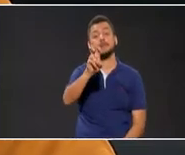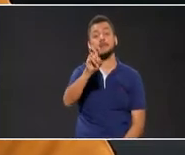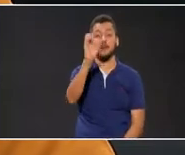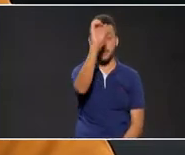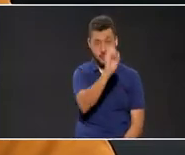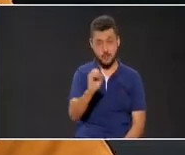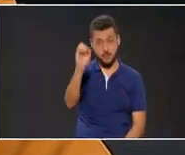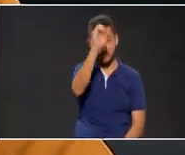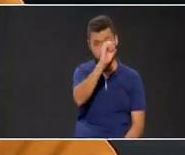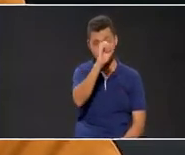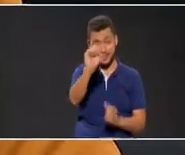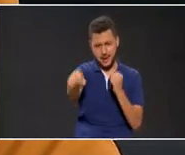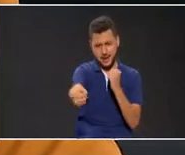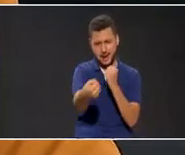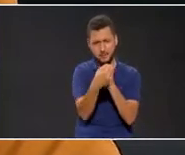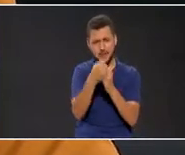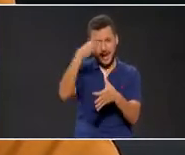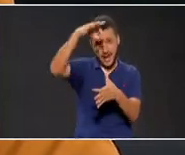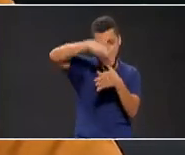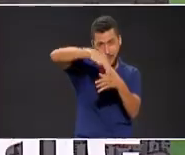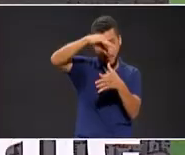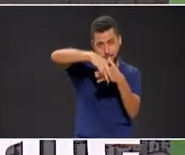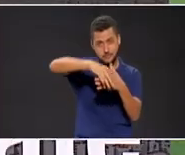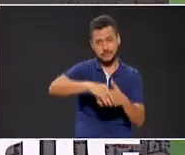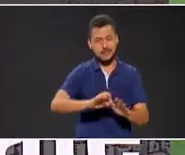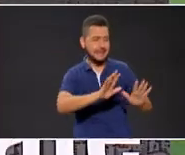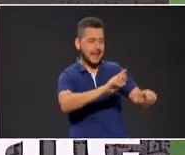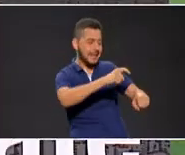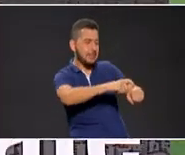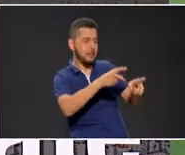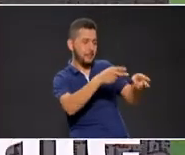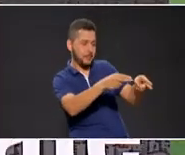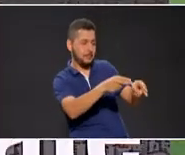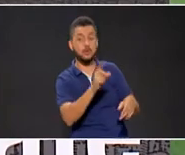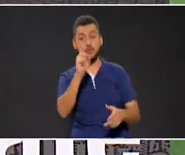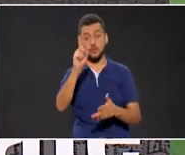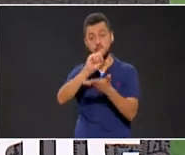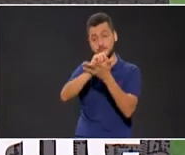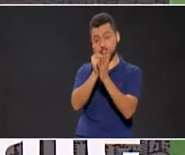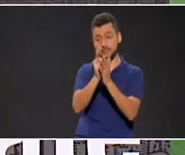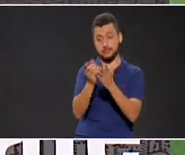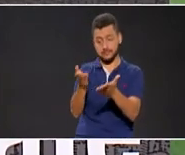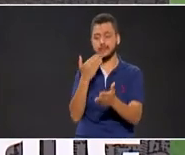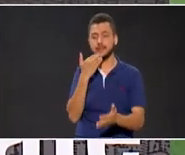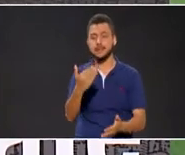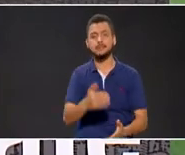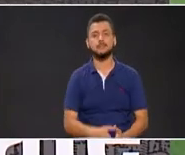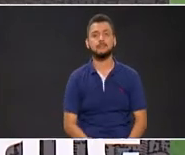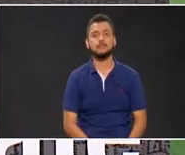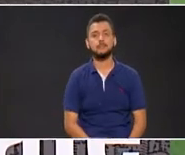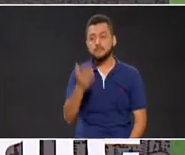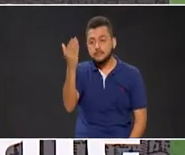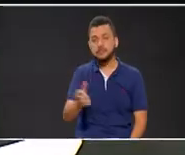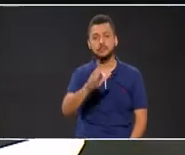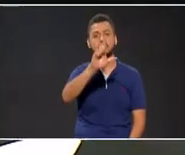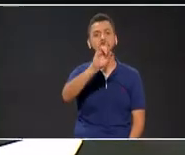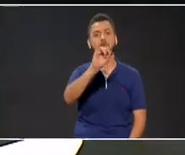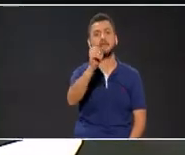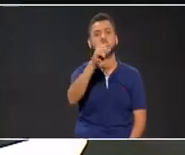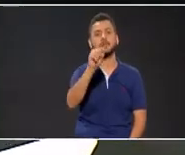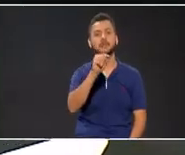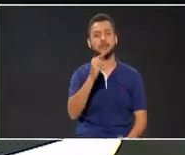para que vote moneda gracias candidata un minuto también para luís guillermo hoyos bueno yo me quite la actriz